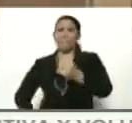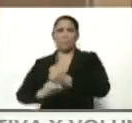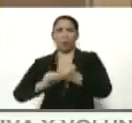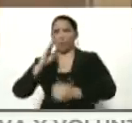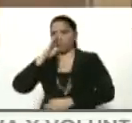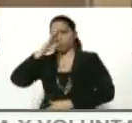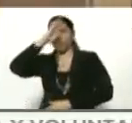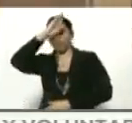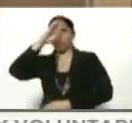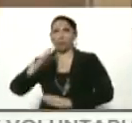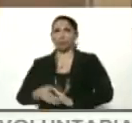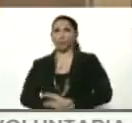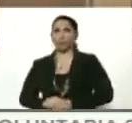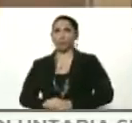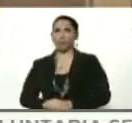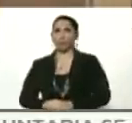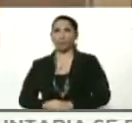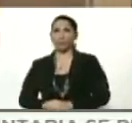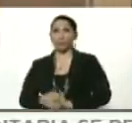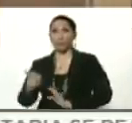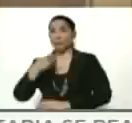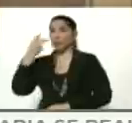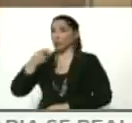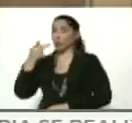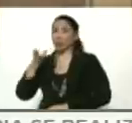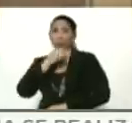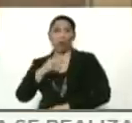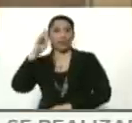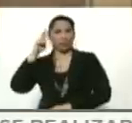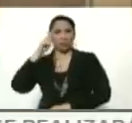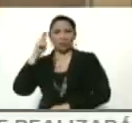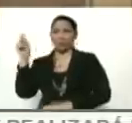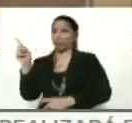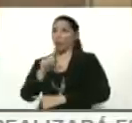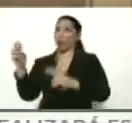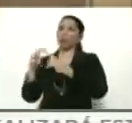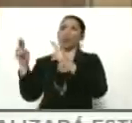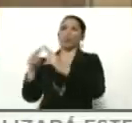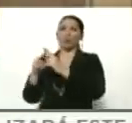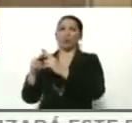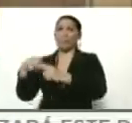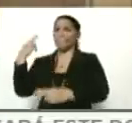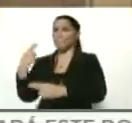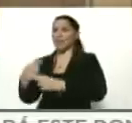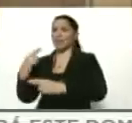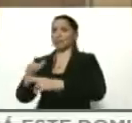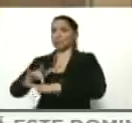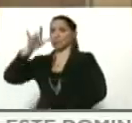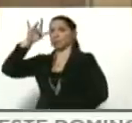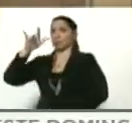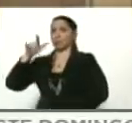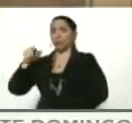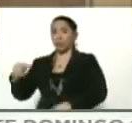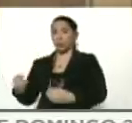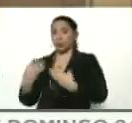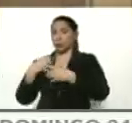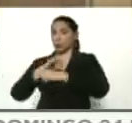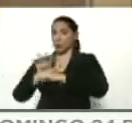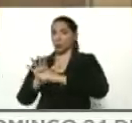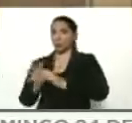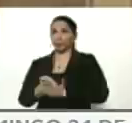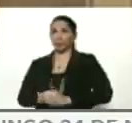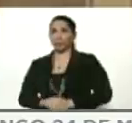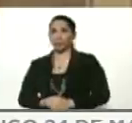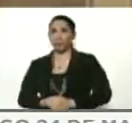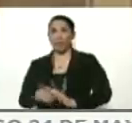que se han desmarcado de esa política irracional de desconocer la peligrosidad del coronavirus.